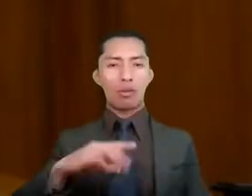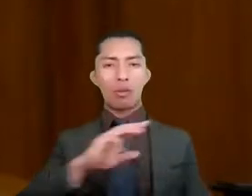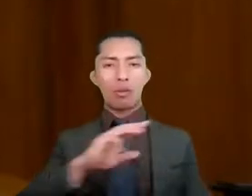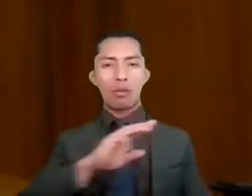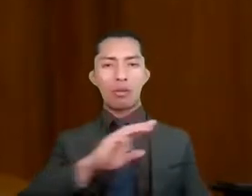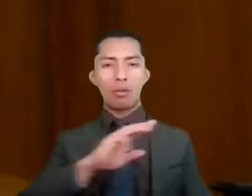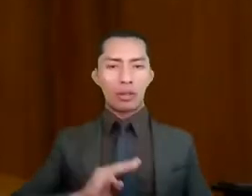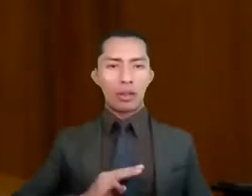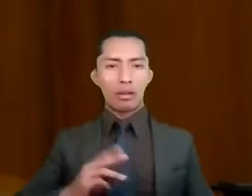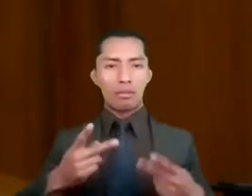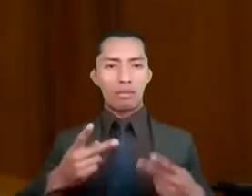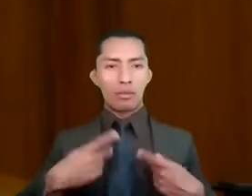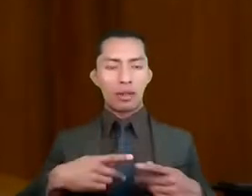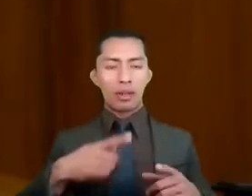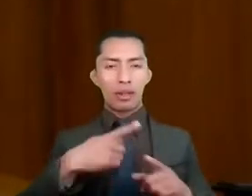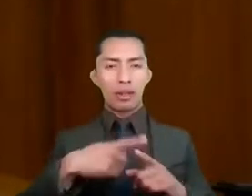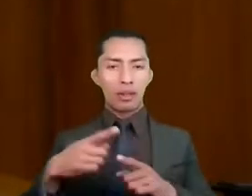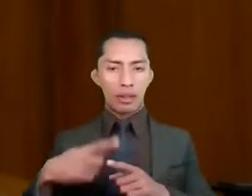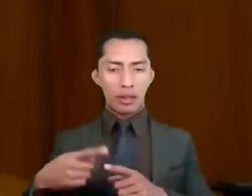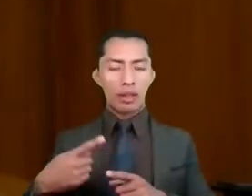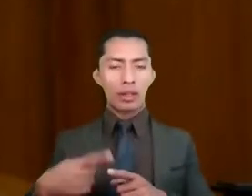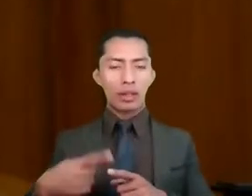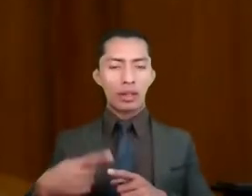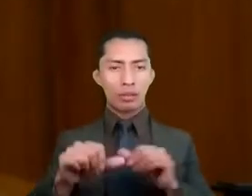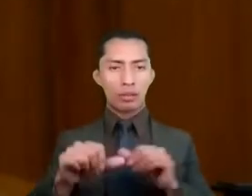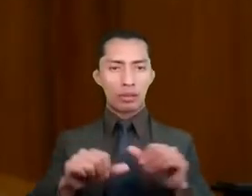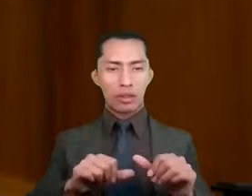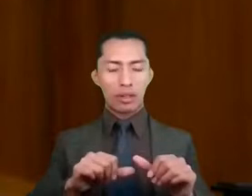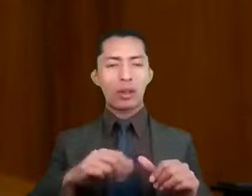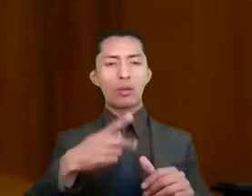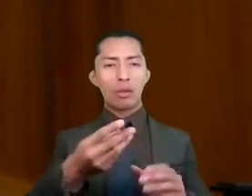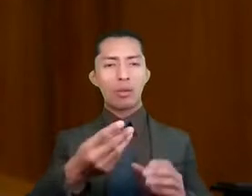simpatizantes del presidente municipal suplente. El Cabildo